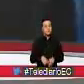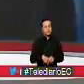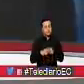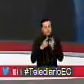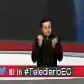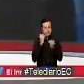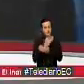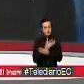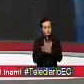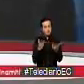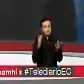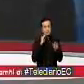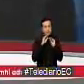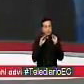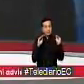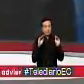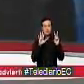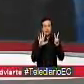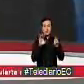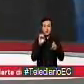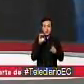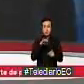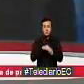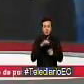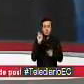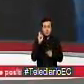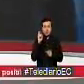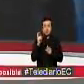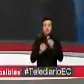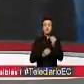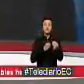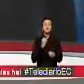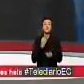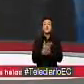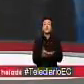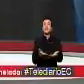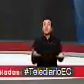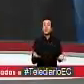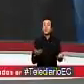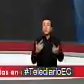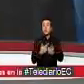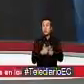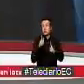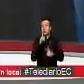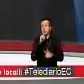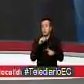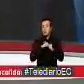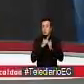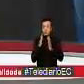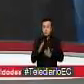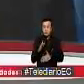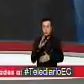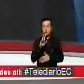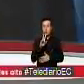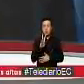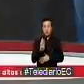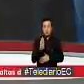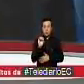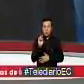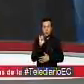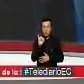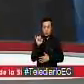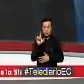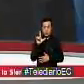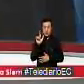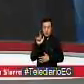Con la información les contamos que 70 votos se requieren para el levantamiento de la inmunidad de la legisladora Viviana Bonilla para que